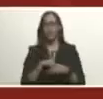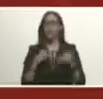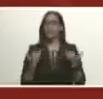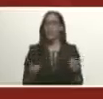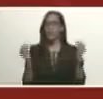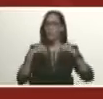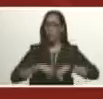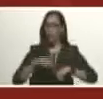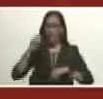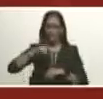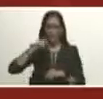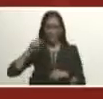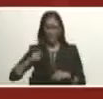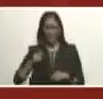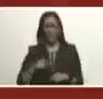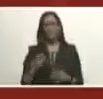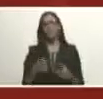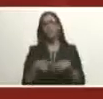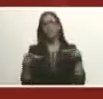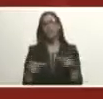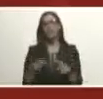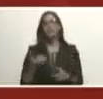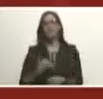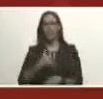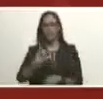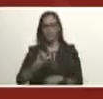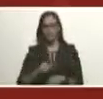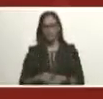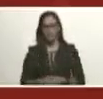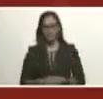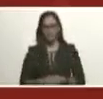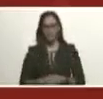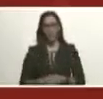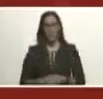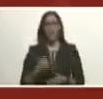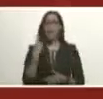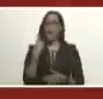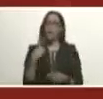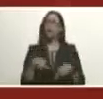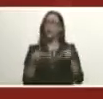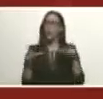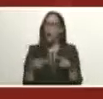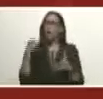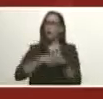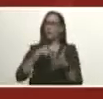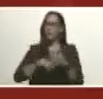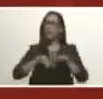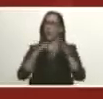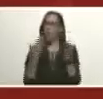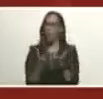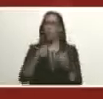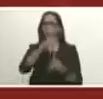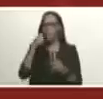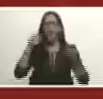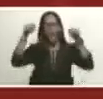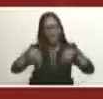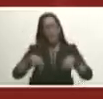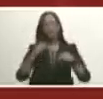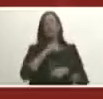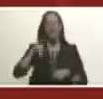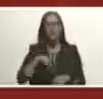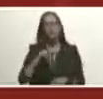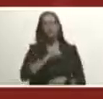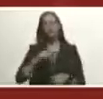acuerdo a las necesidades y condiciones existentes. Si en algún lugar hay combatientes contra el mundo de las drogas, es aquí. Nosotros